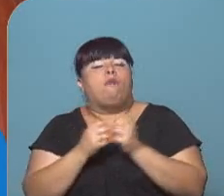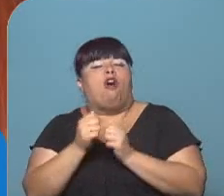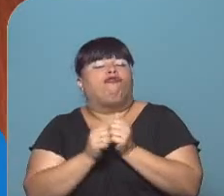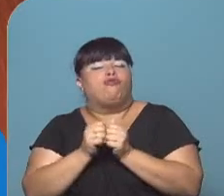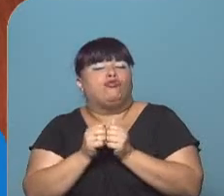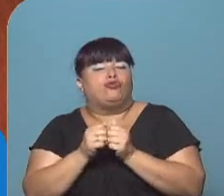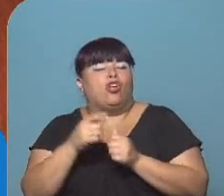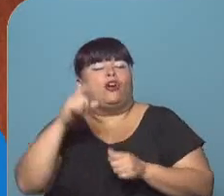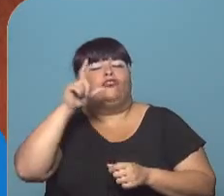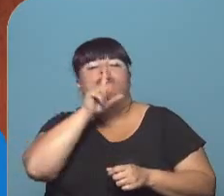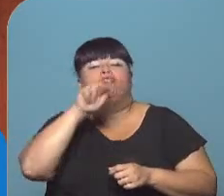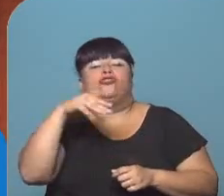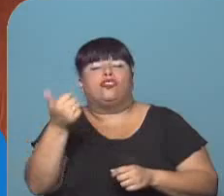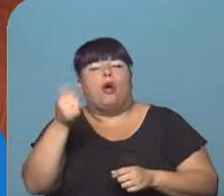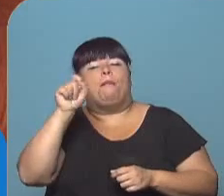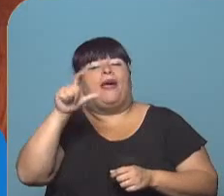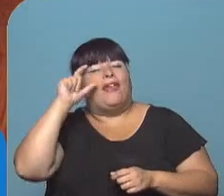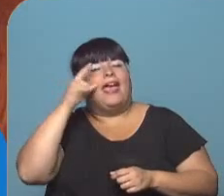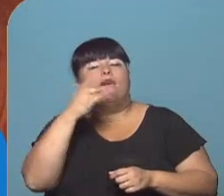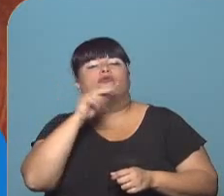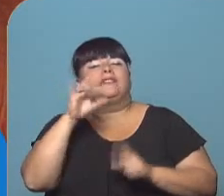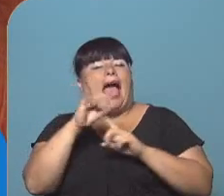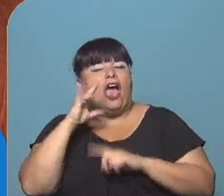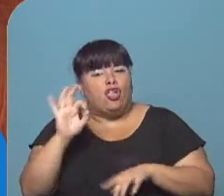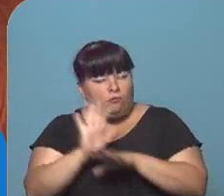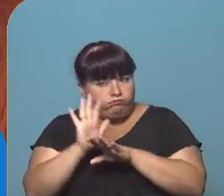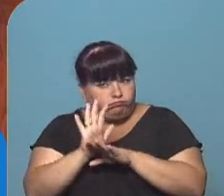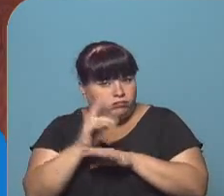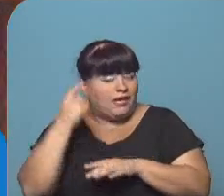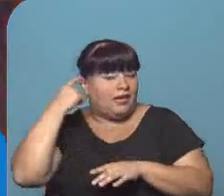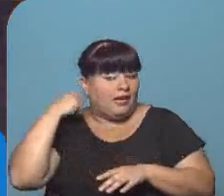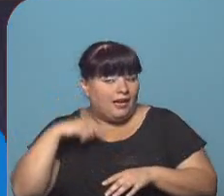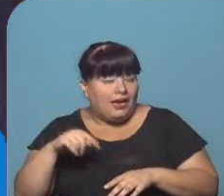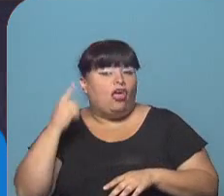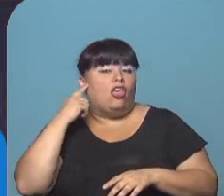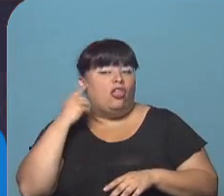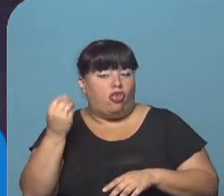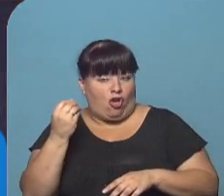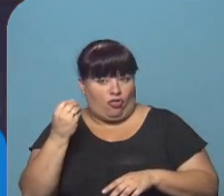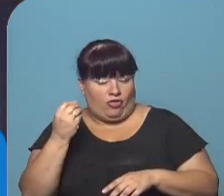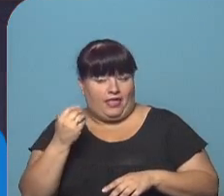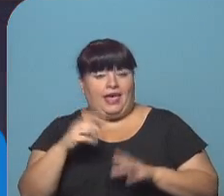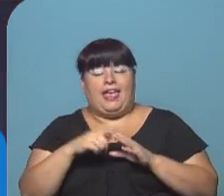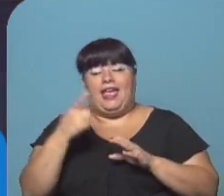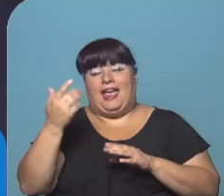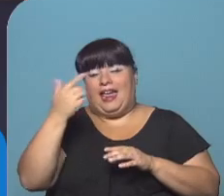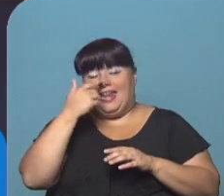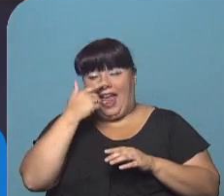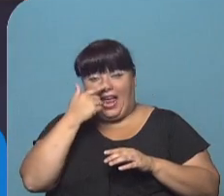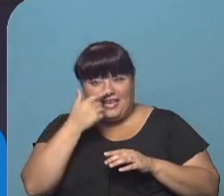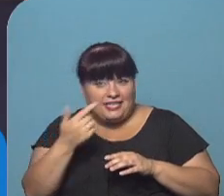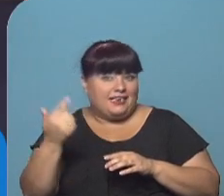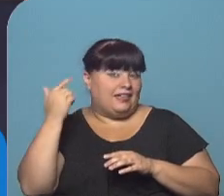de la trompa de Eustaquio. La trompa de Eustaquio es el conducto que comunica la parte posterior de la